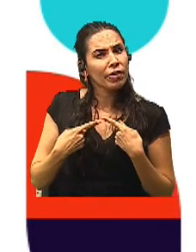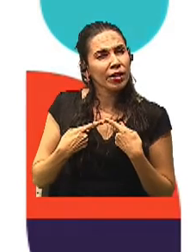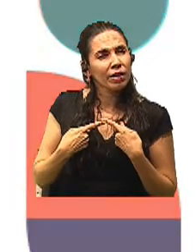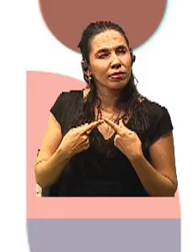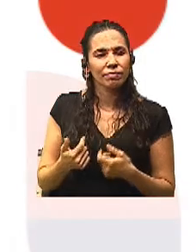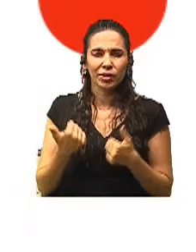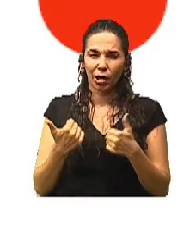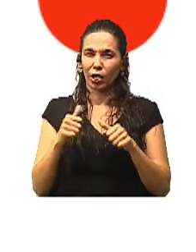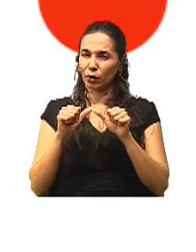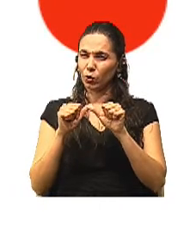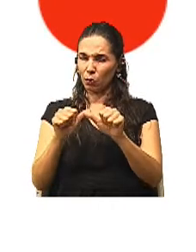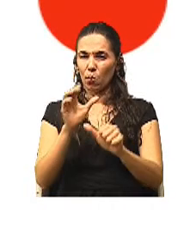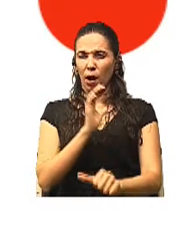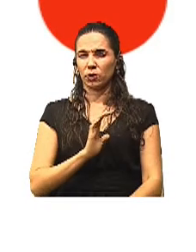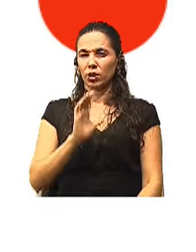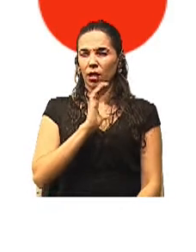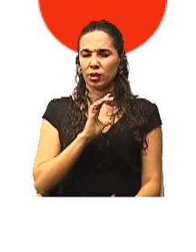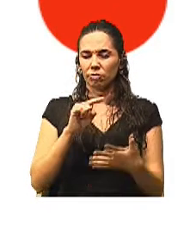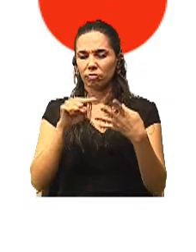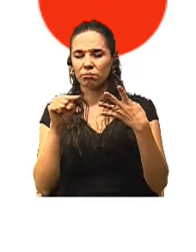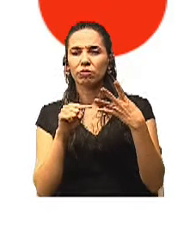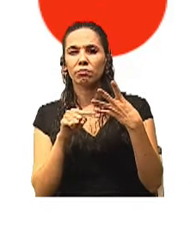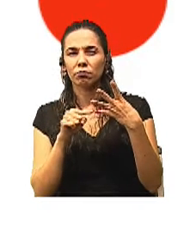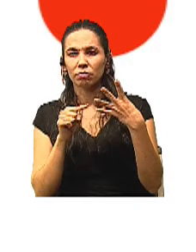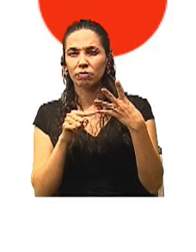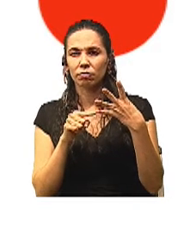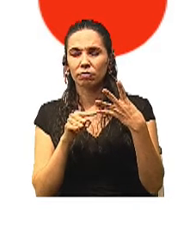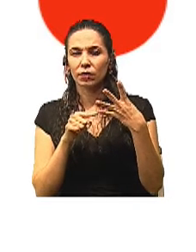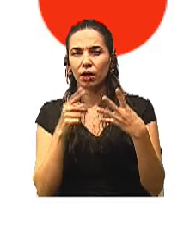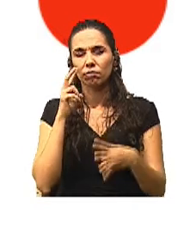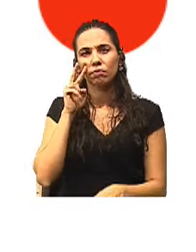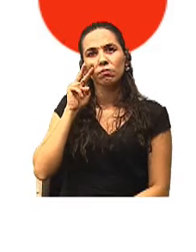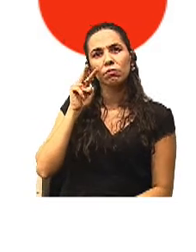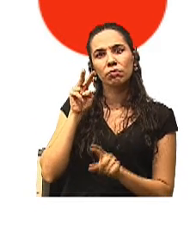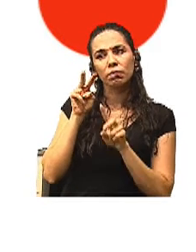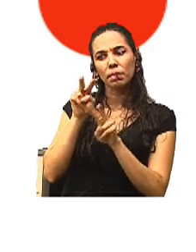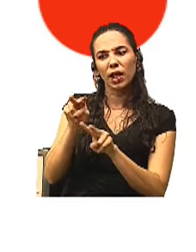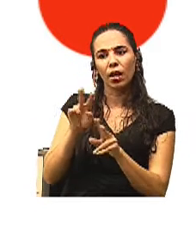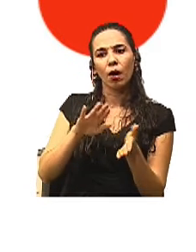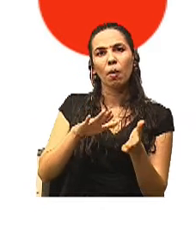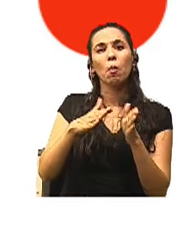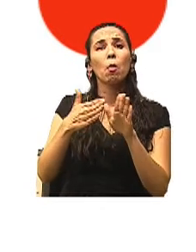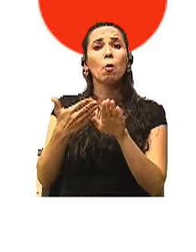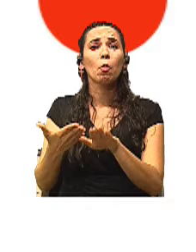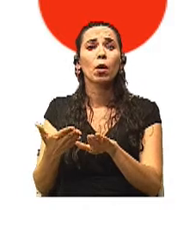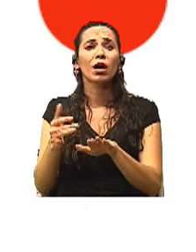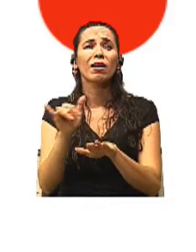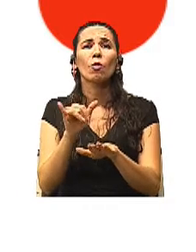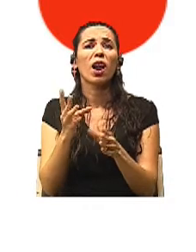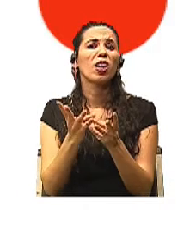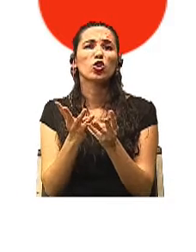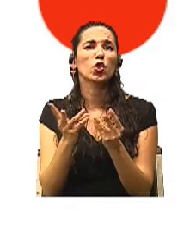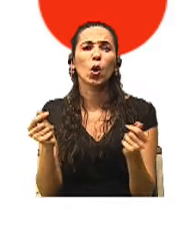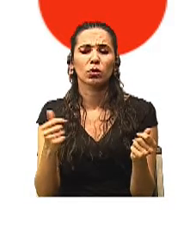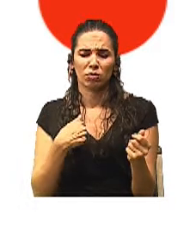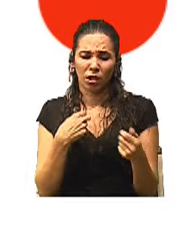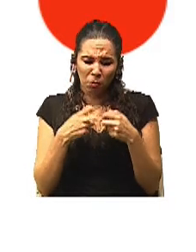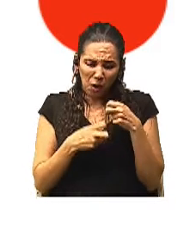Continuamos con las características. En la número 4 se ve la muerte como una solución a los